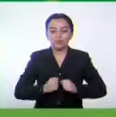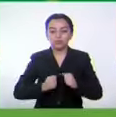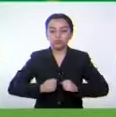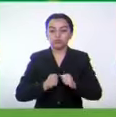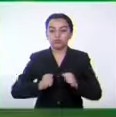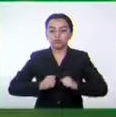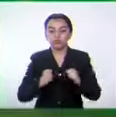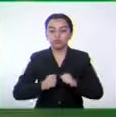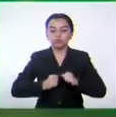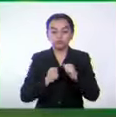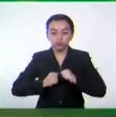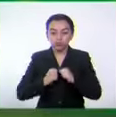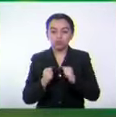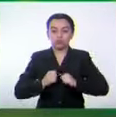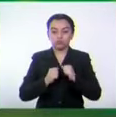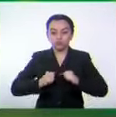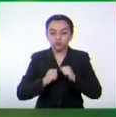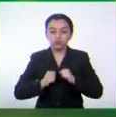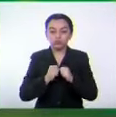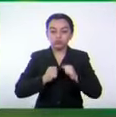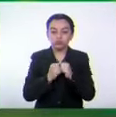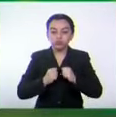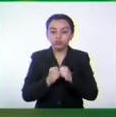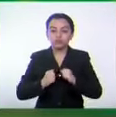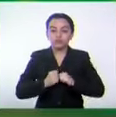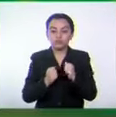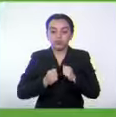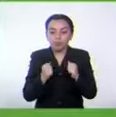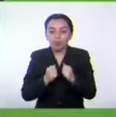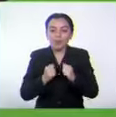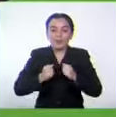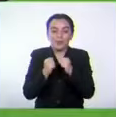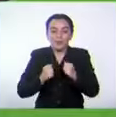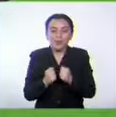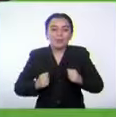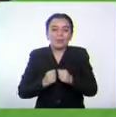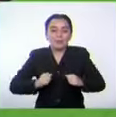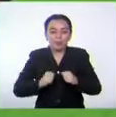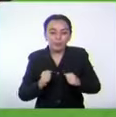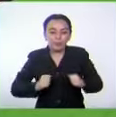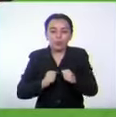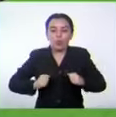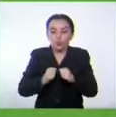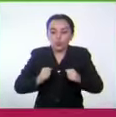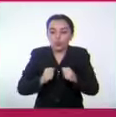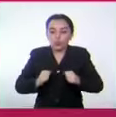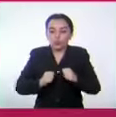Gallinas.